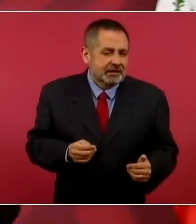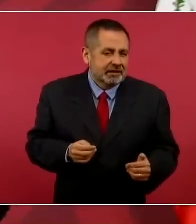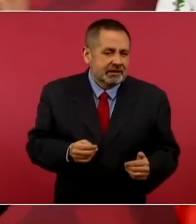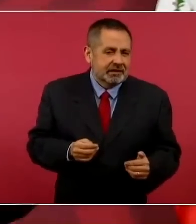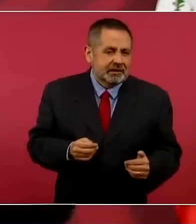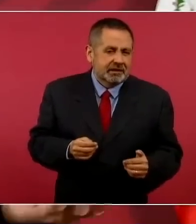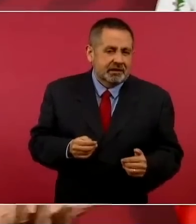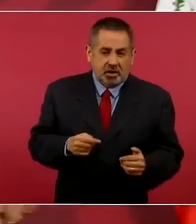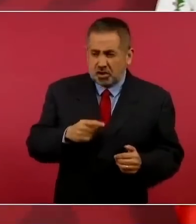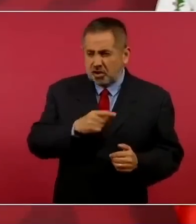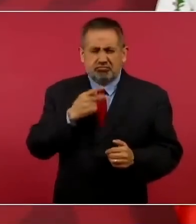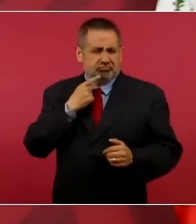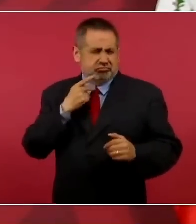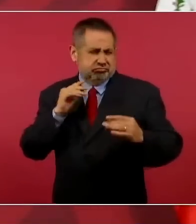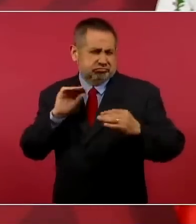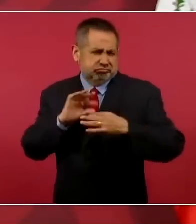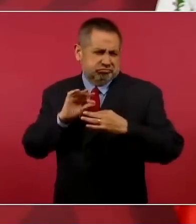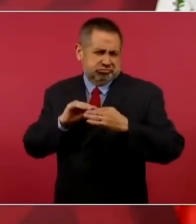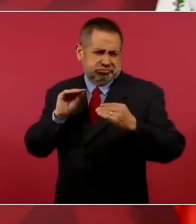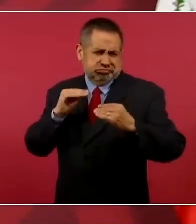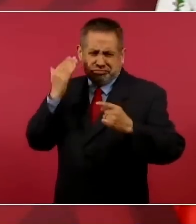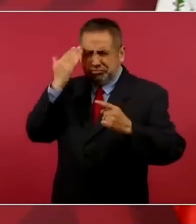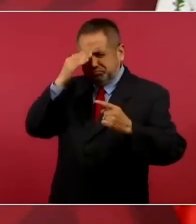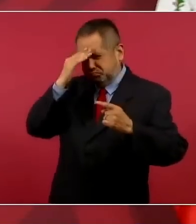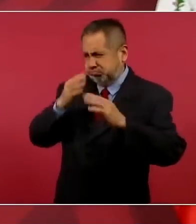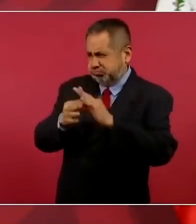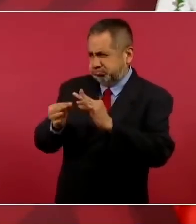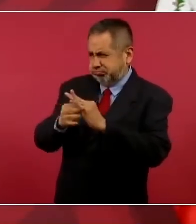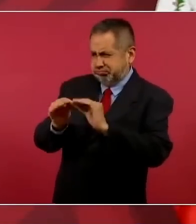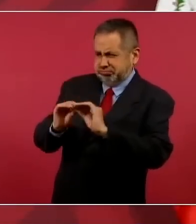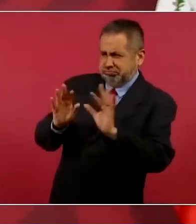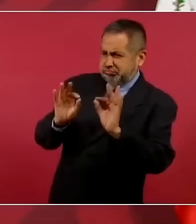Tiene mucho oficio político.